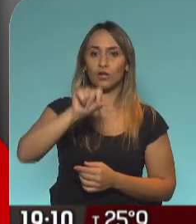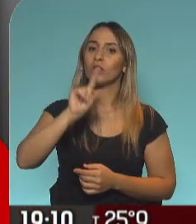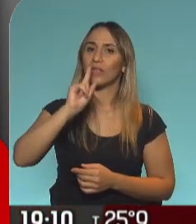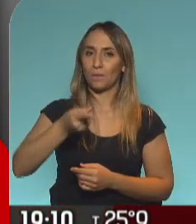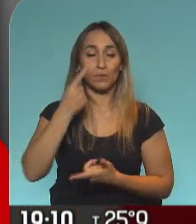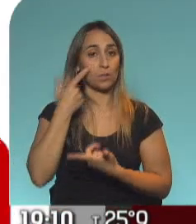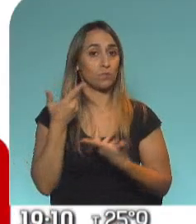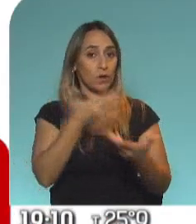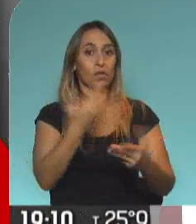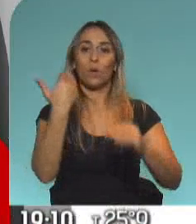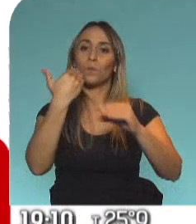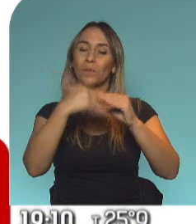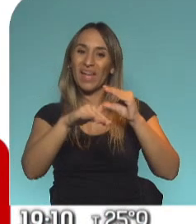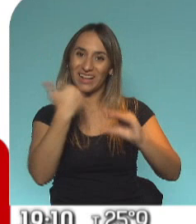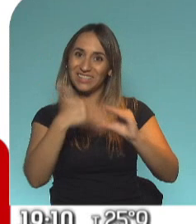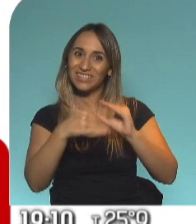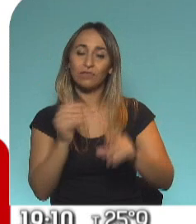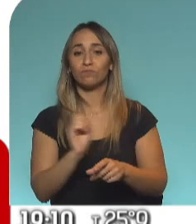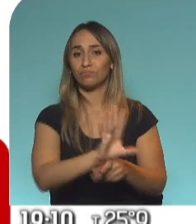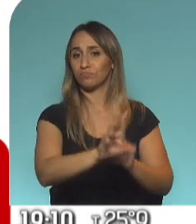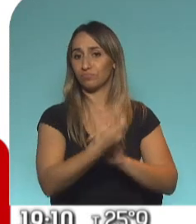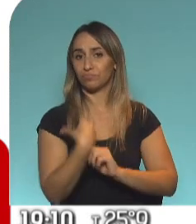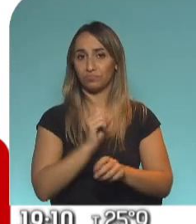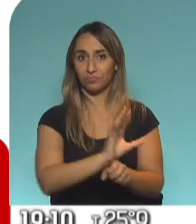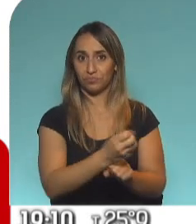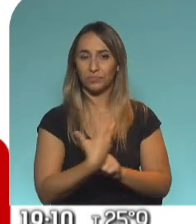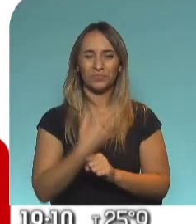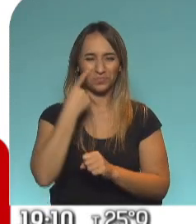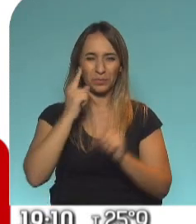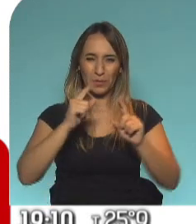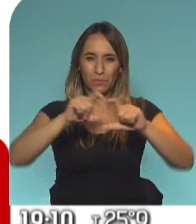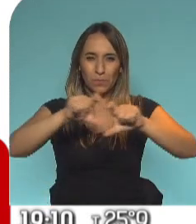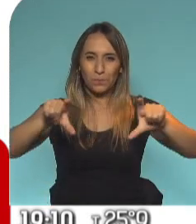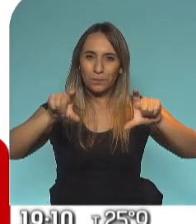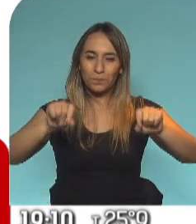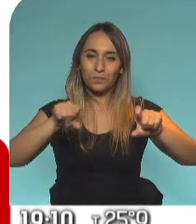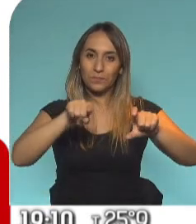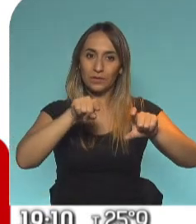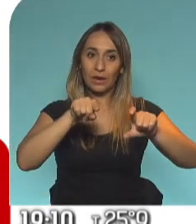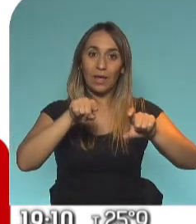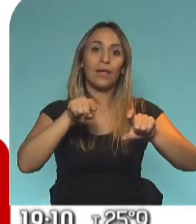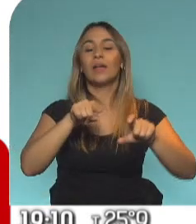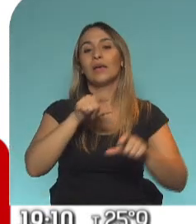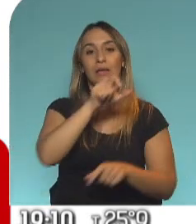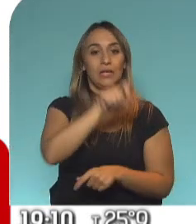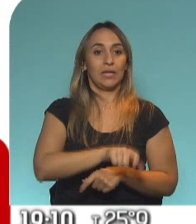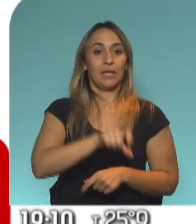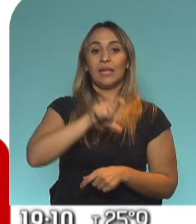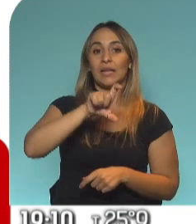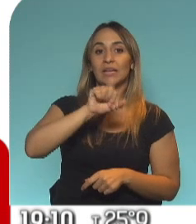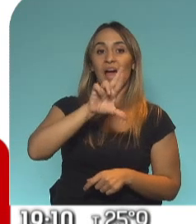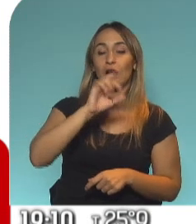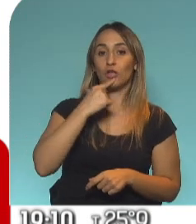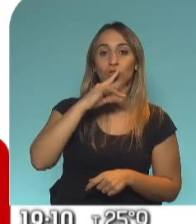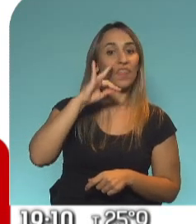había intercambiado con su editor. Ahí estamos viendo algunos de esos mails, en los que básicamente el editor, su nombre es Carlos Díaz, le